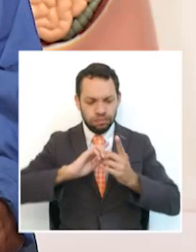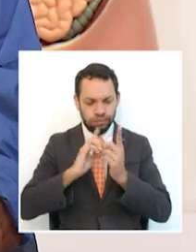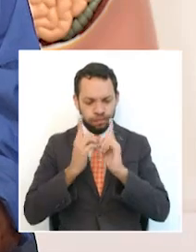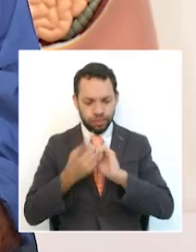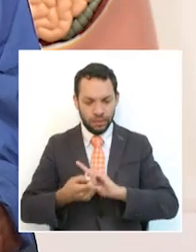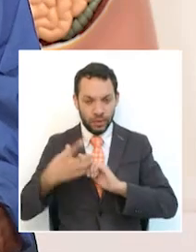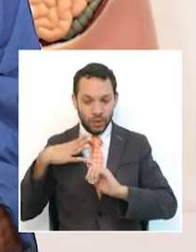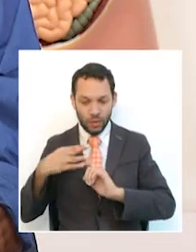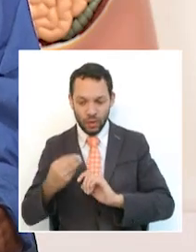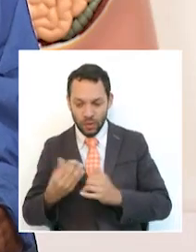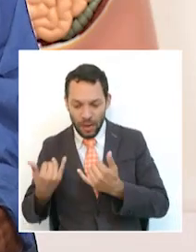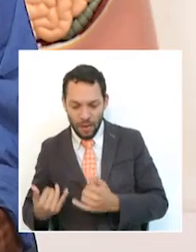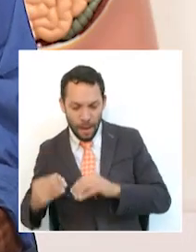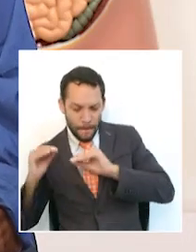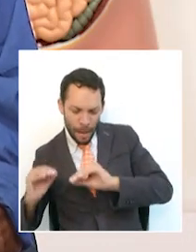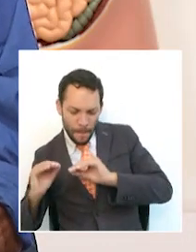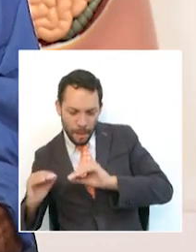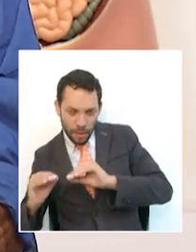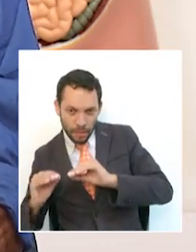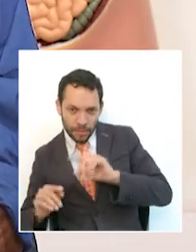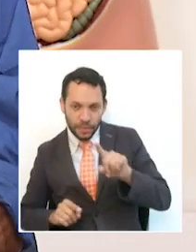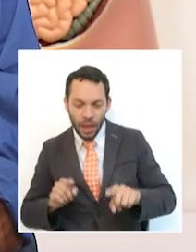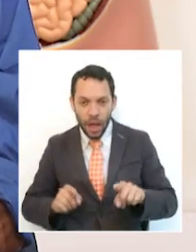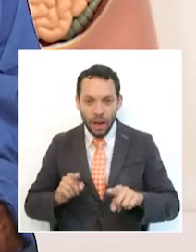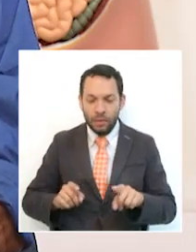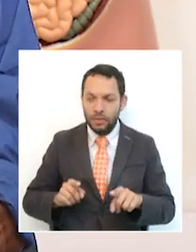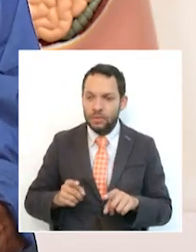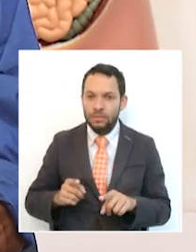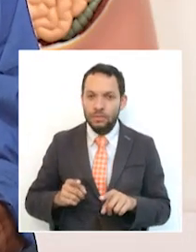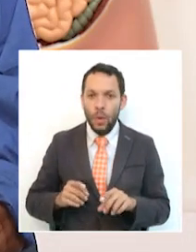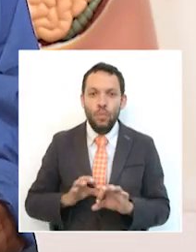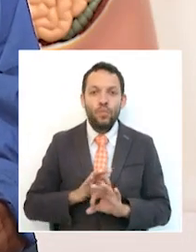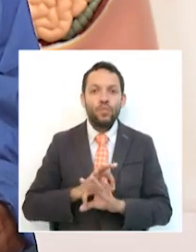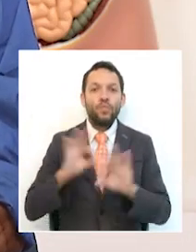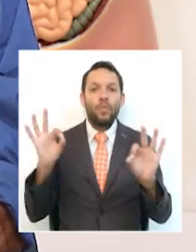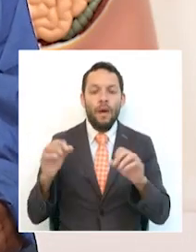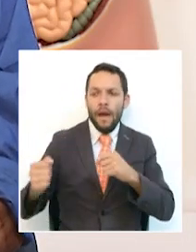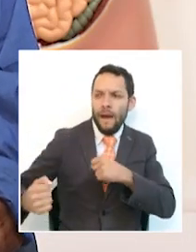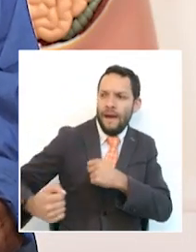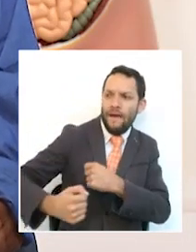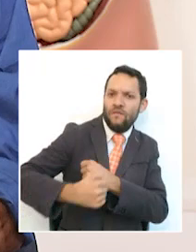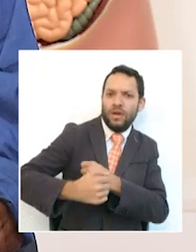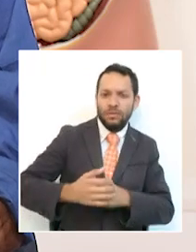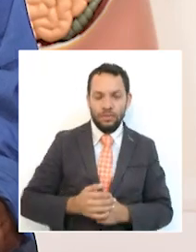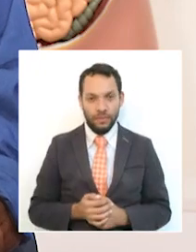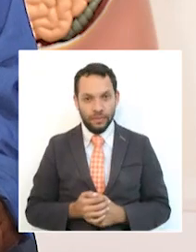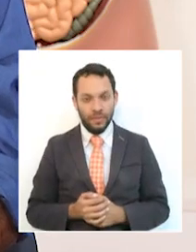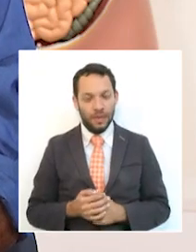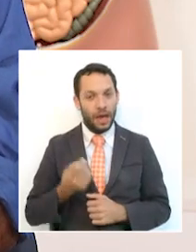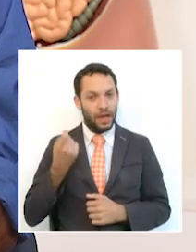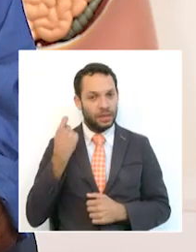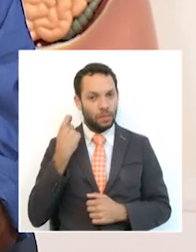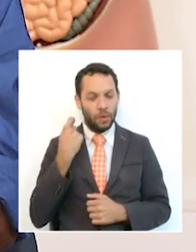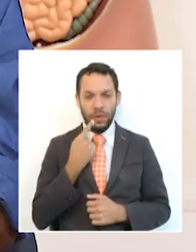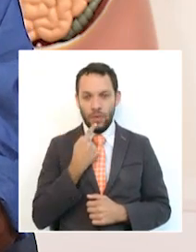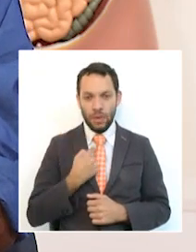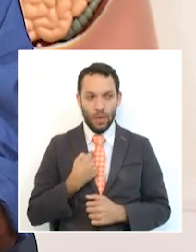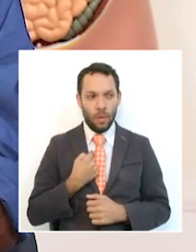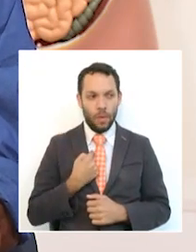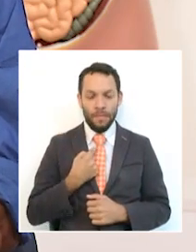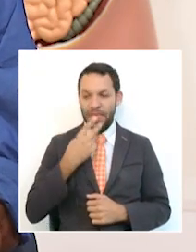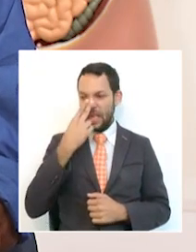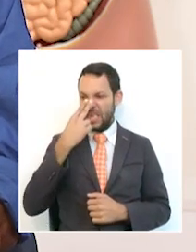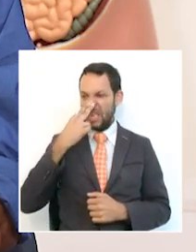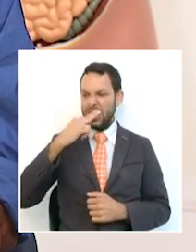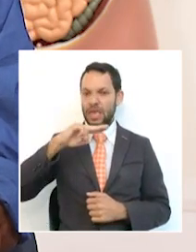cuántas personas no las habían abrazado como una señora ahora precisamente ahora 8 días decía a mi hijo está